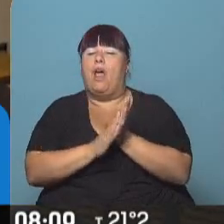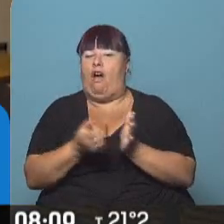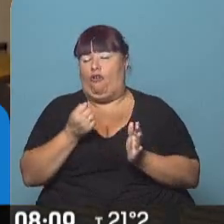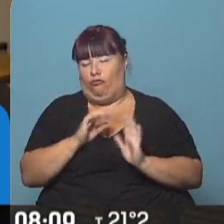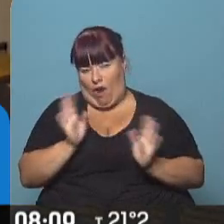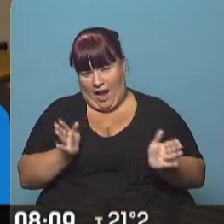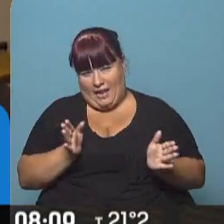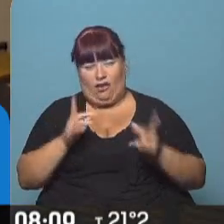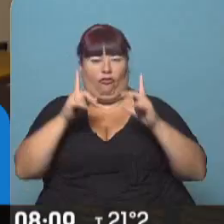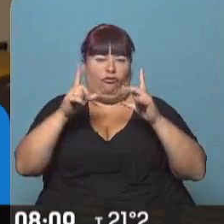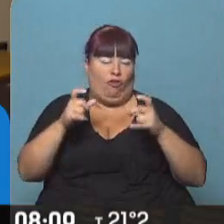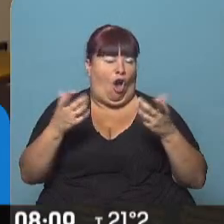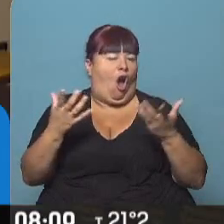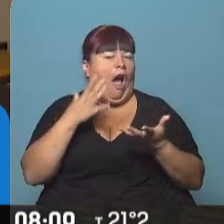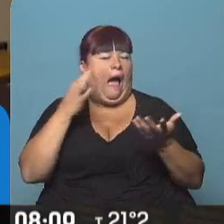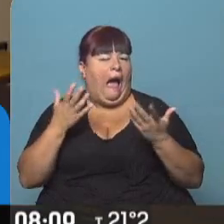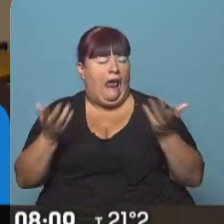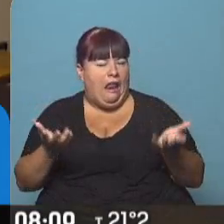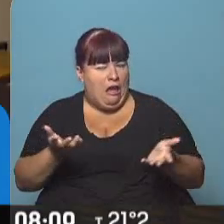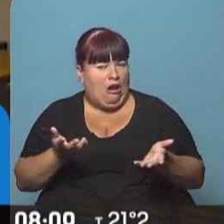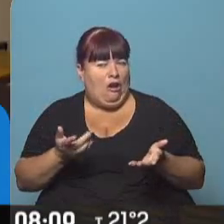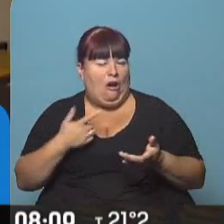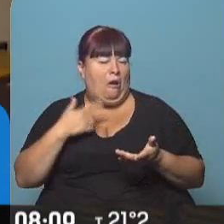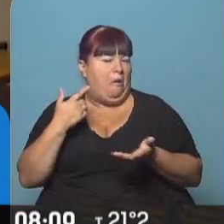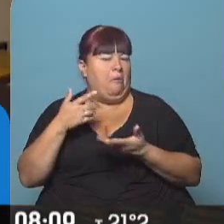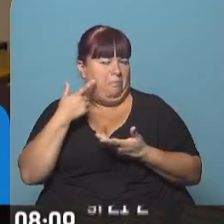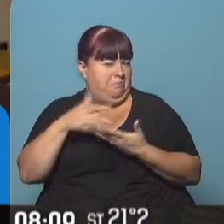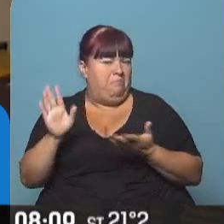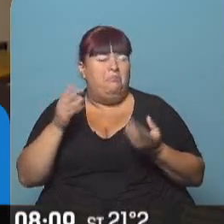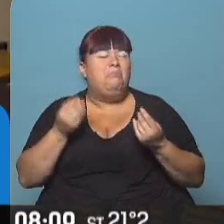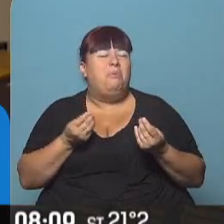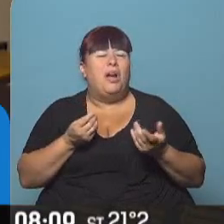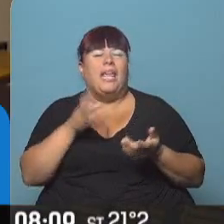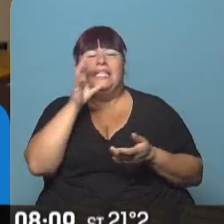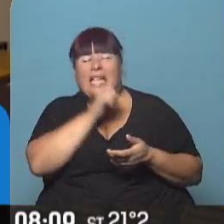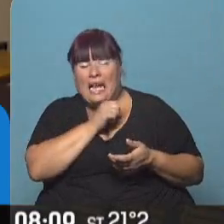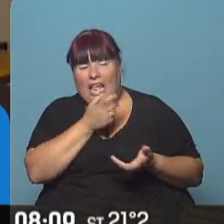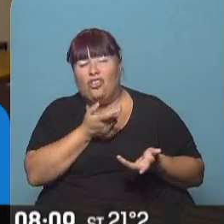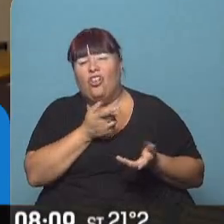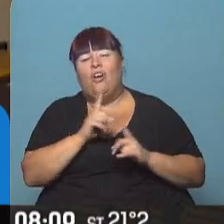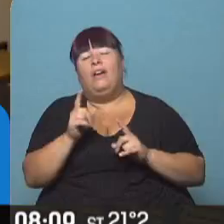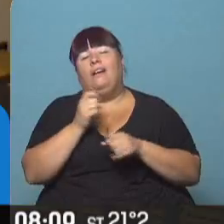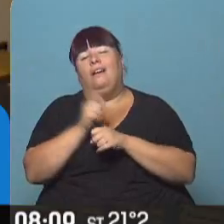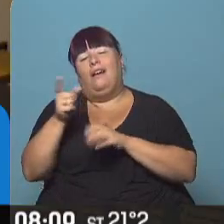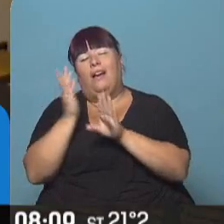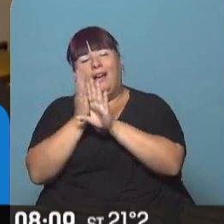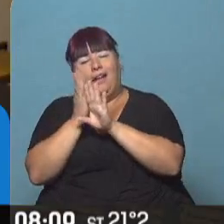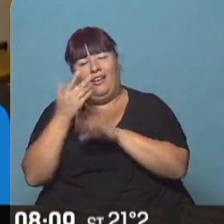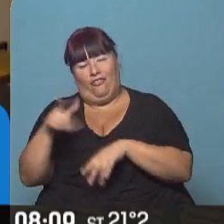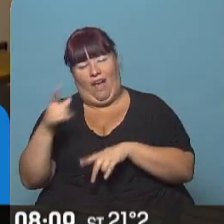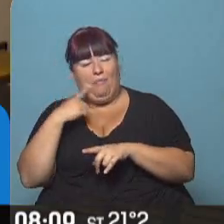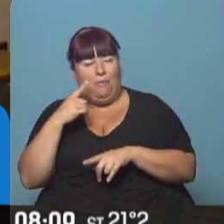poderoso hace una foto alguna cosa los desestimó sin límite por lo general los anónimos eran tarea de los servicios de inteligencia